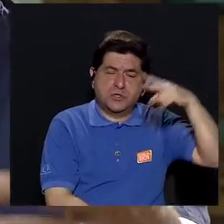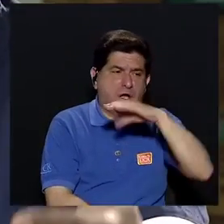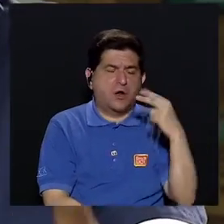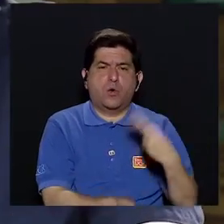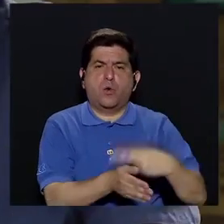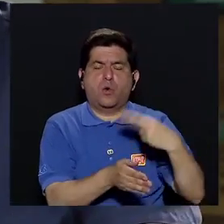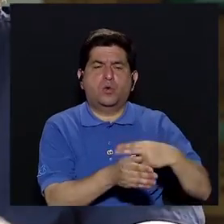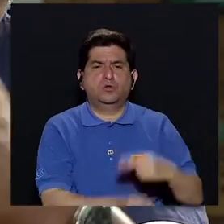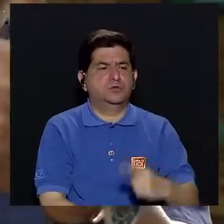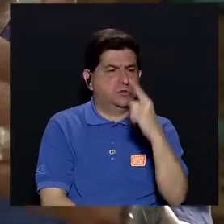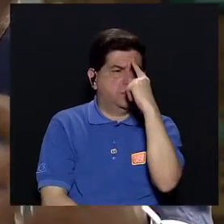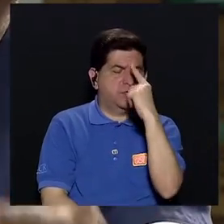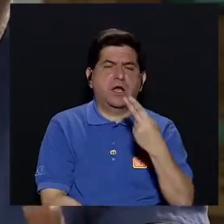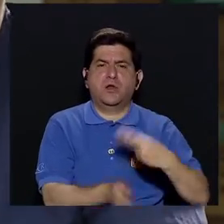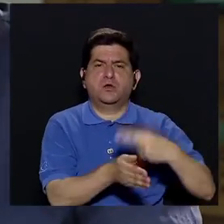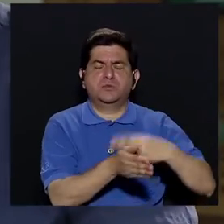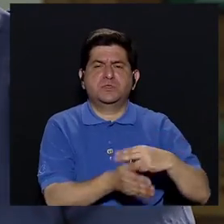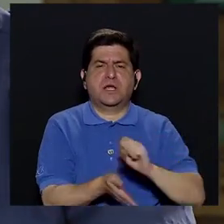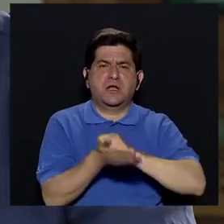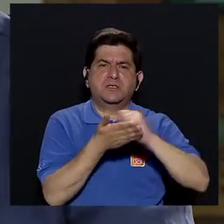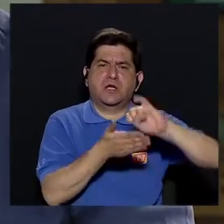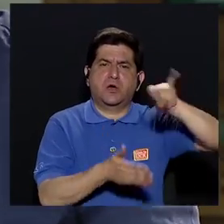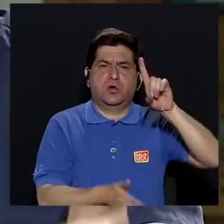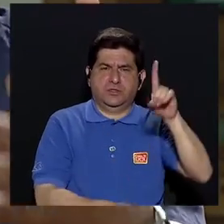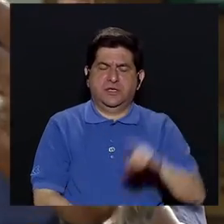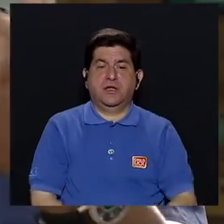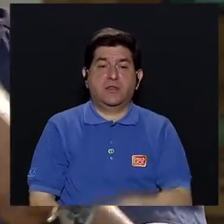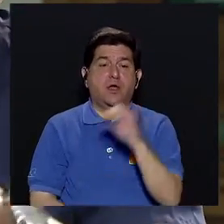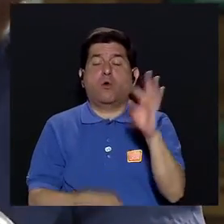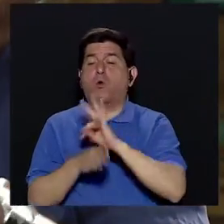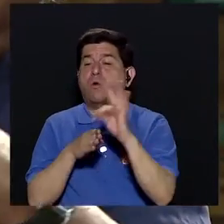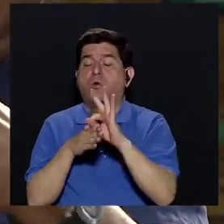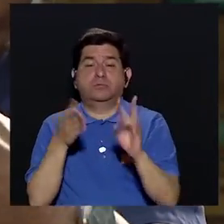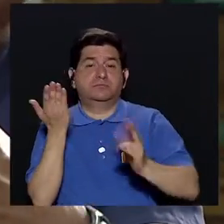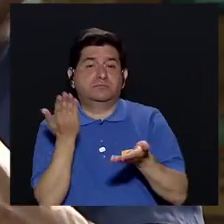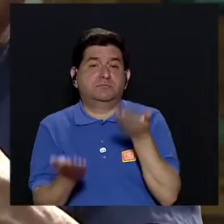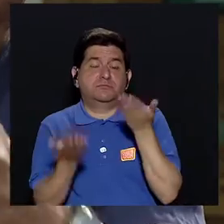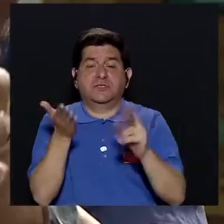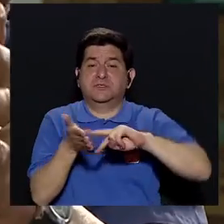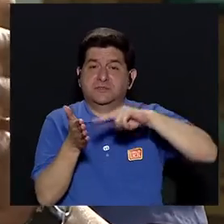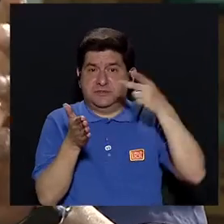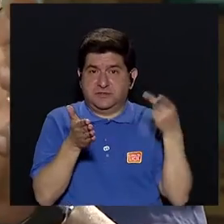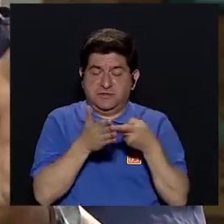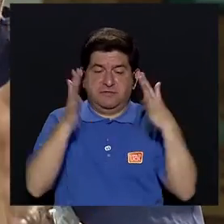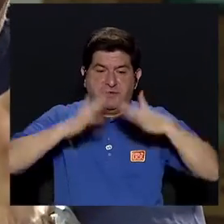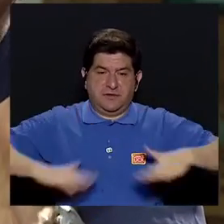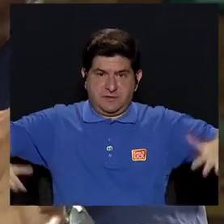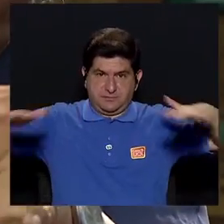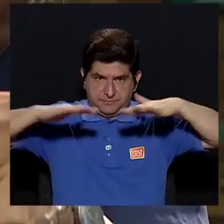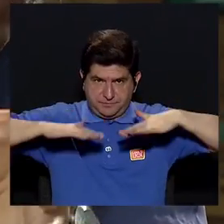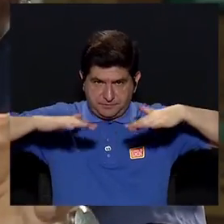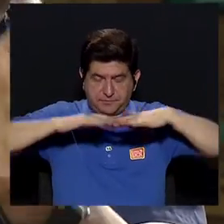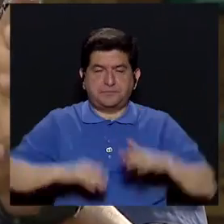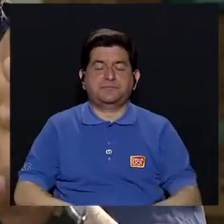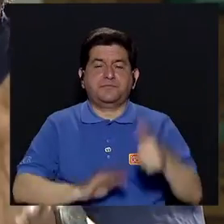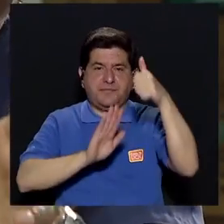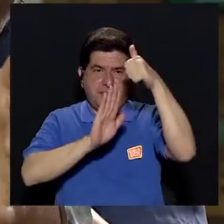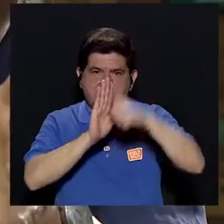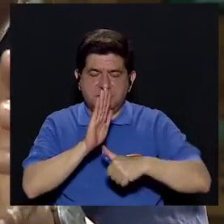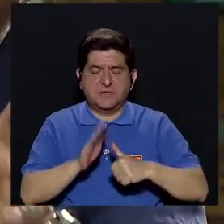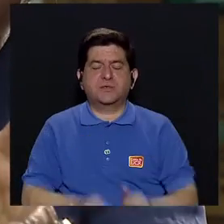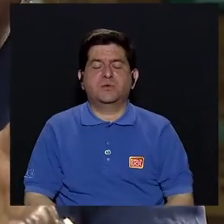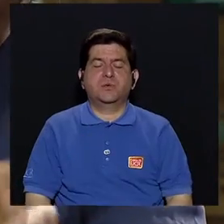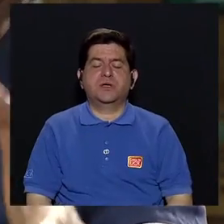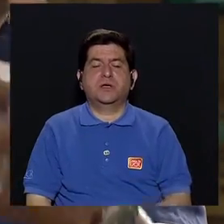el Hospital Calderón Guardia, el Hospital San Juan de Dios, a tratamientos que abarcan más el campo de la